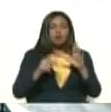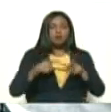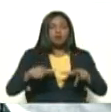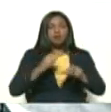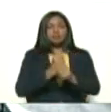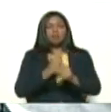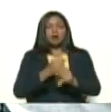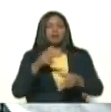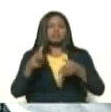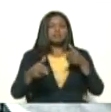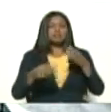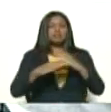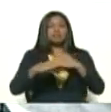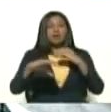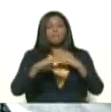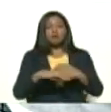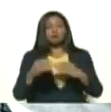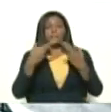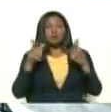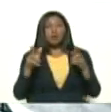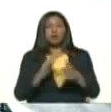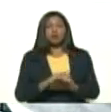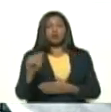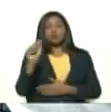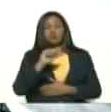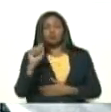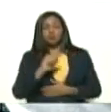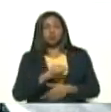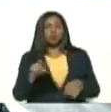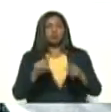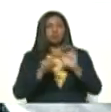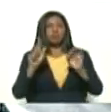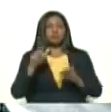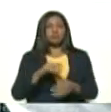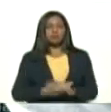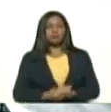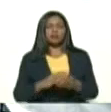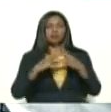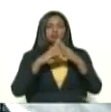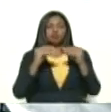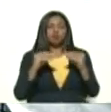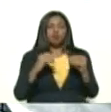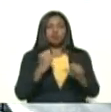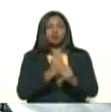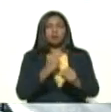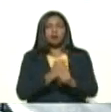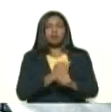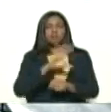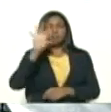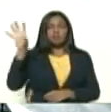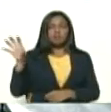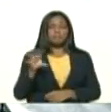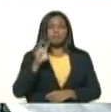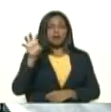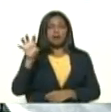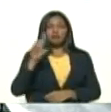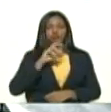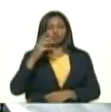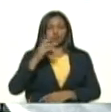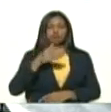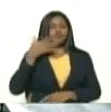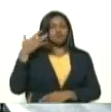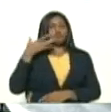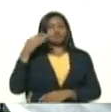trabajo, el transporte público, a los conductores, choferes, a todos los trabajadores del país, presidente, nuestra admiración,